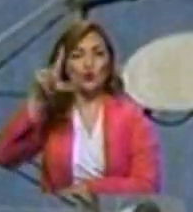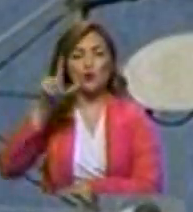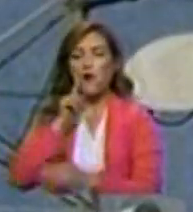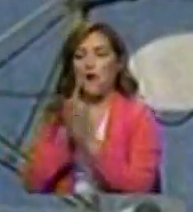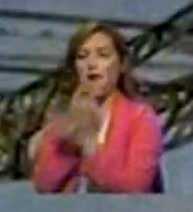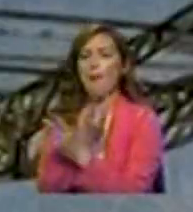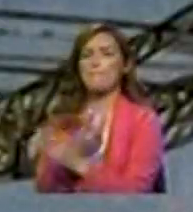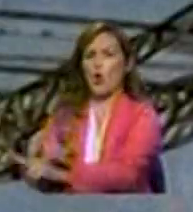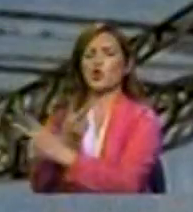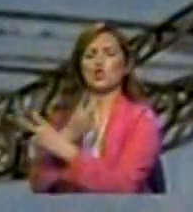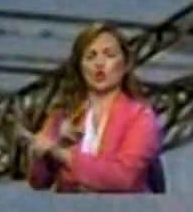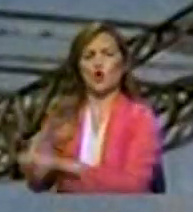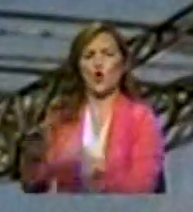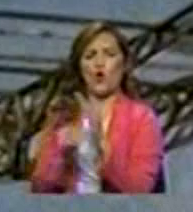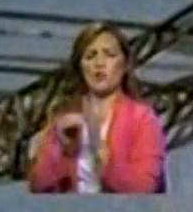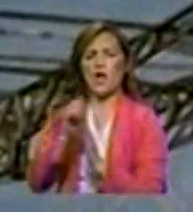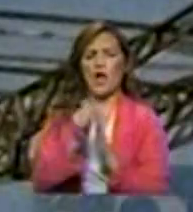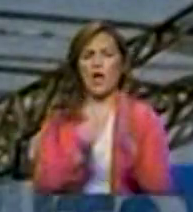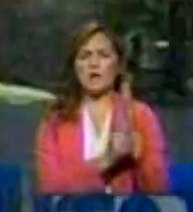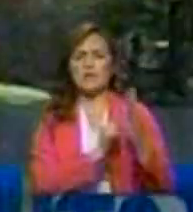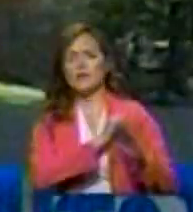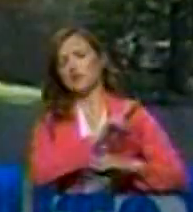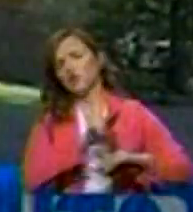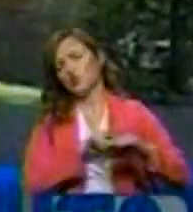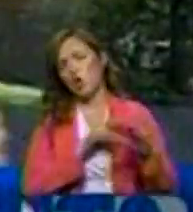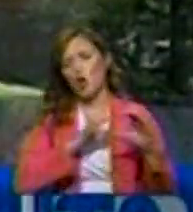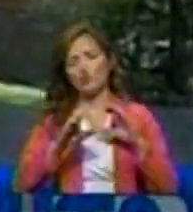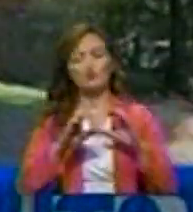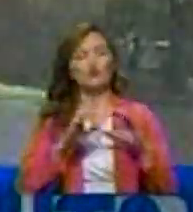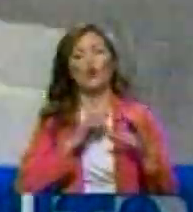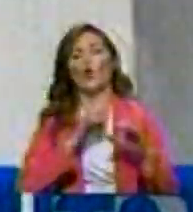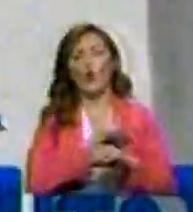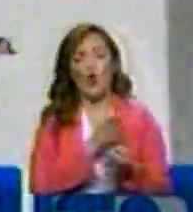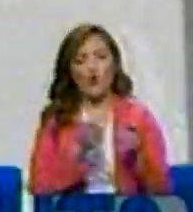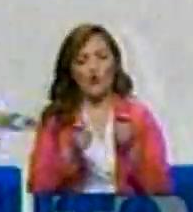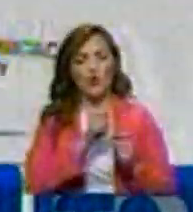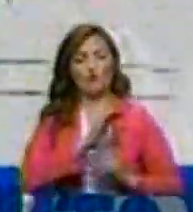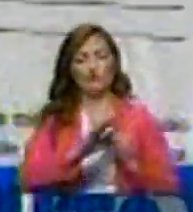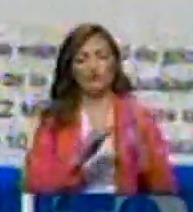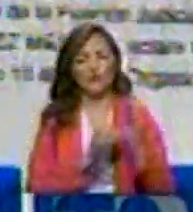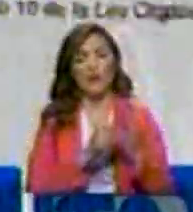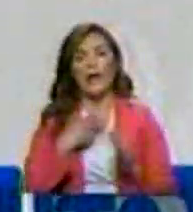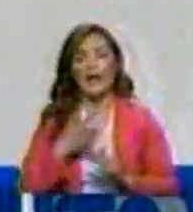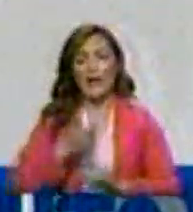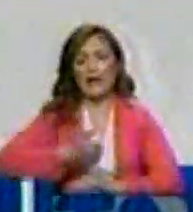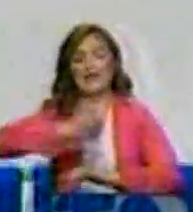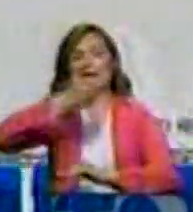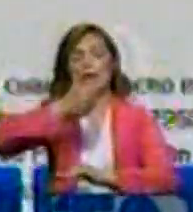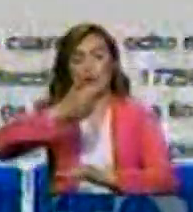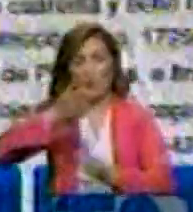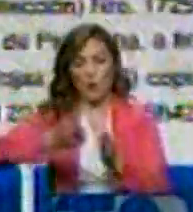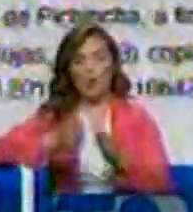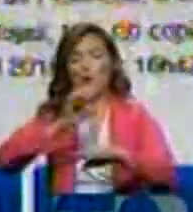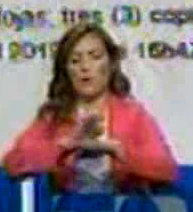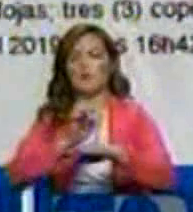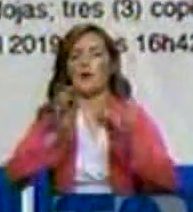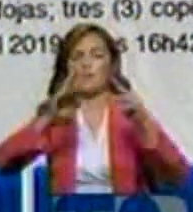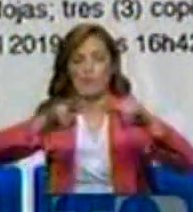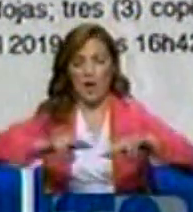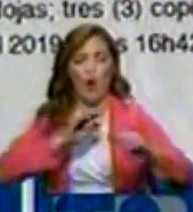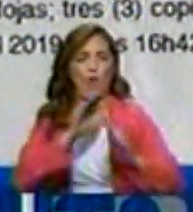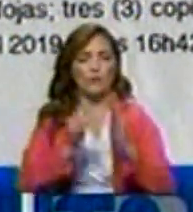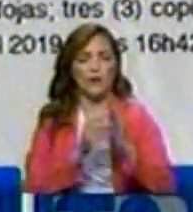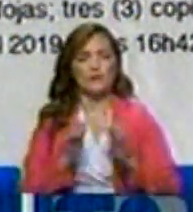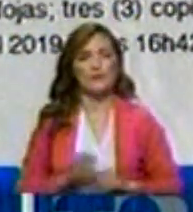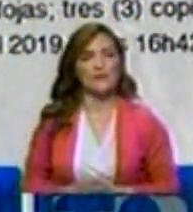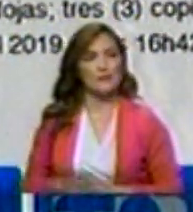en contra del argot el y de la procuraduría general del estado la respuesta del juez ponente del tribunal de garantías penales con sede